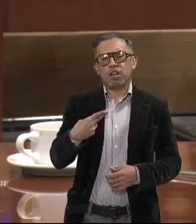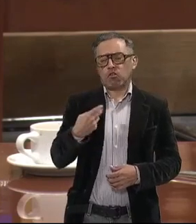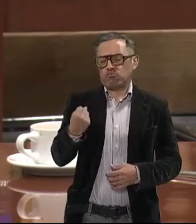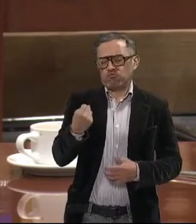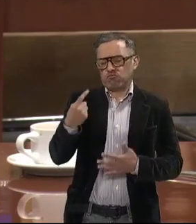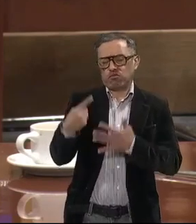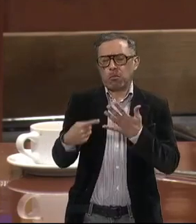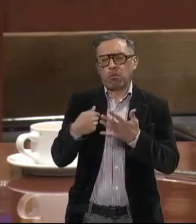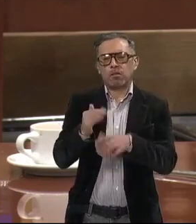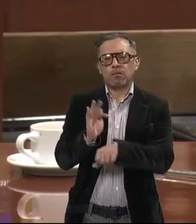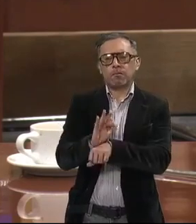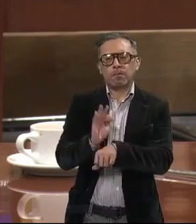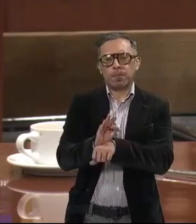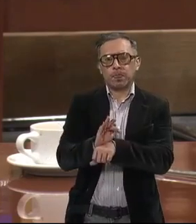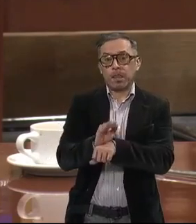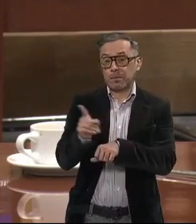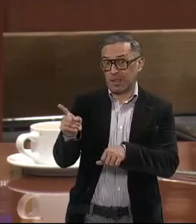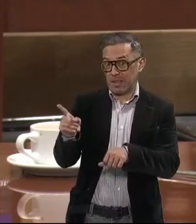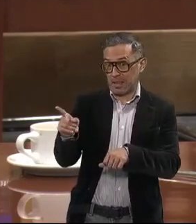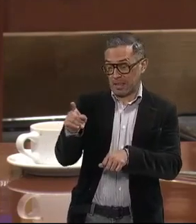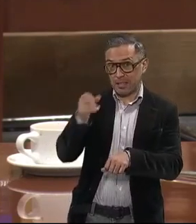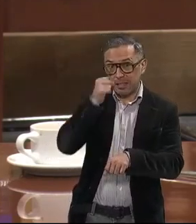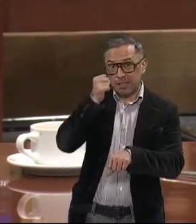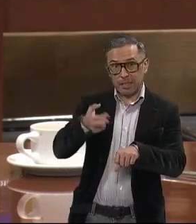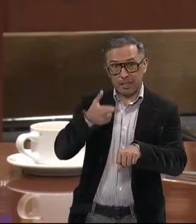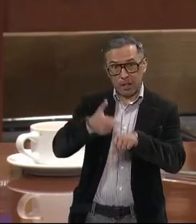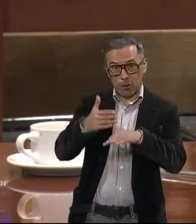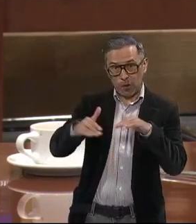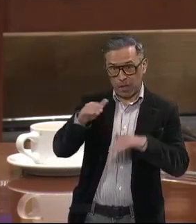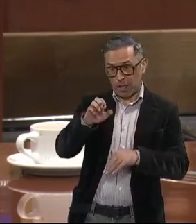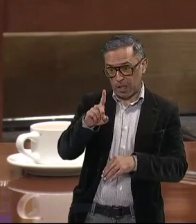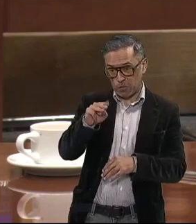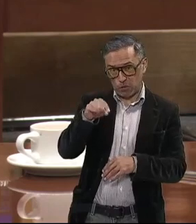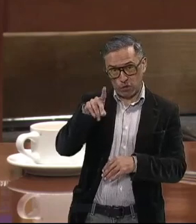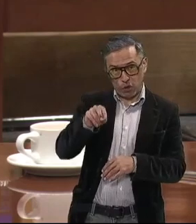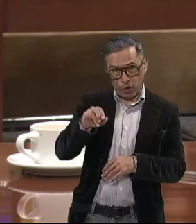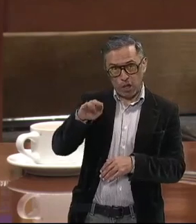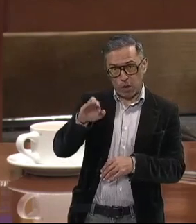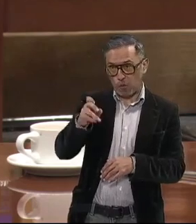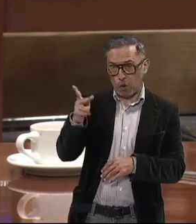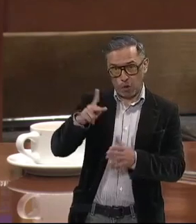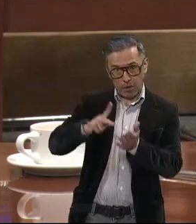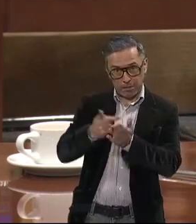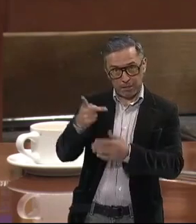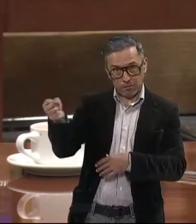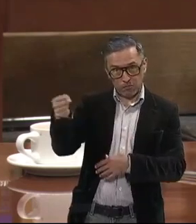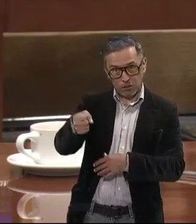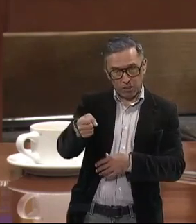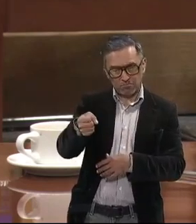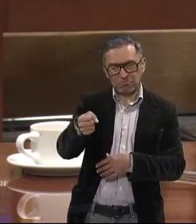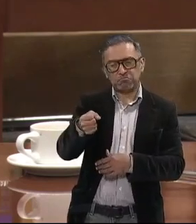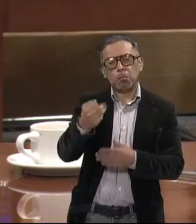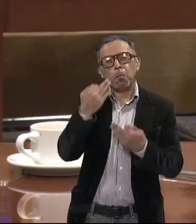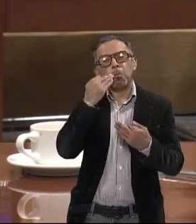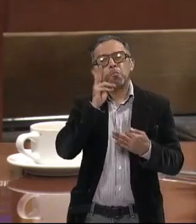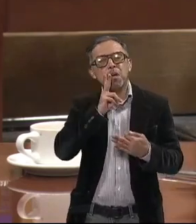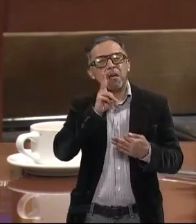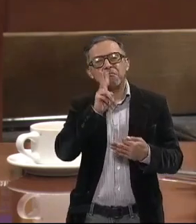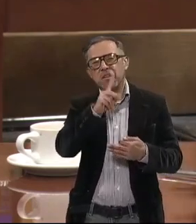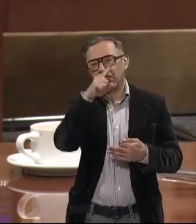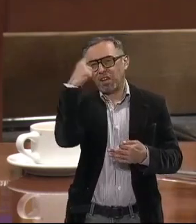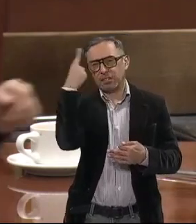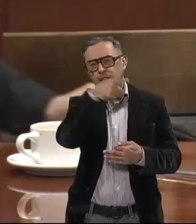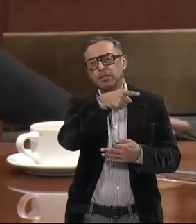de Edmundo Jacobo es una muestra más de para quién trabaja el Poder Judicial y de